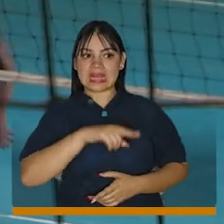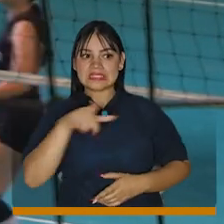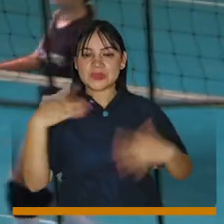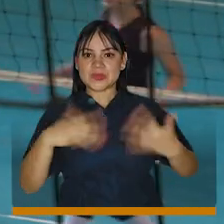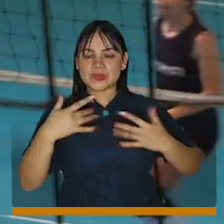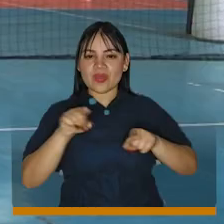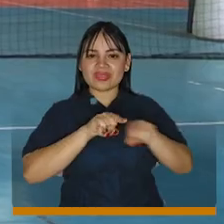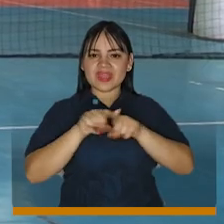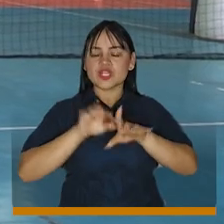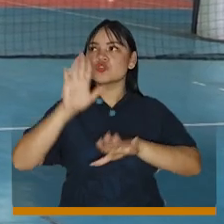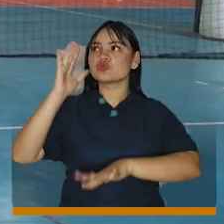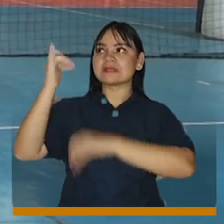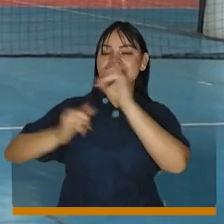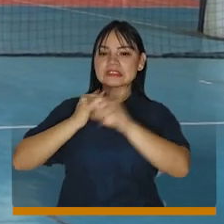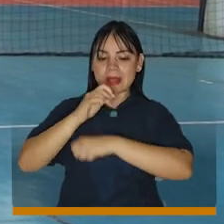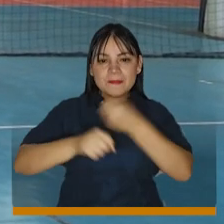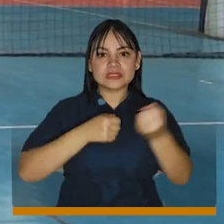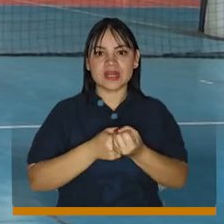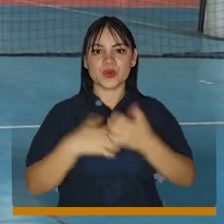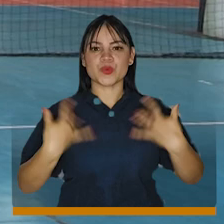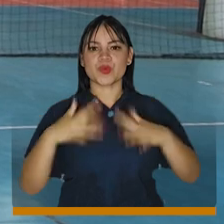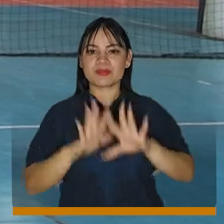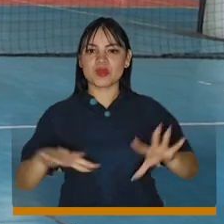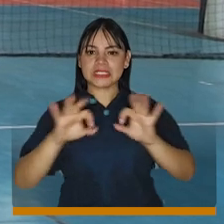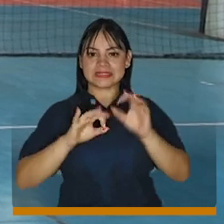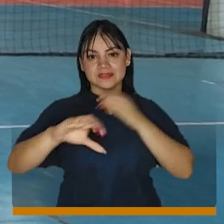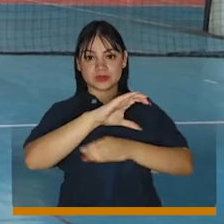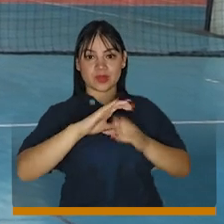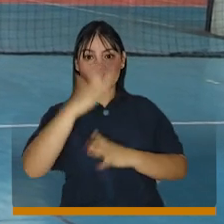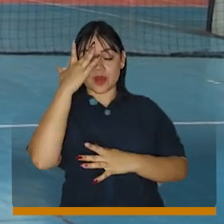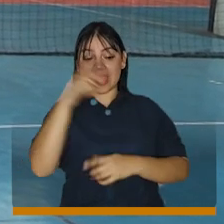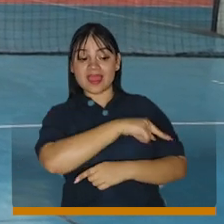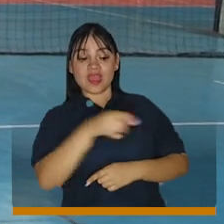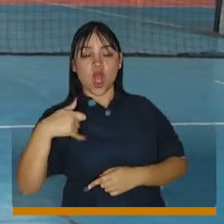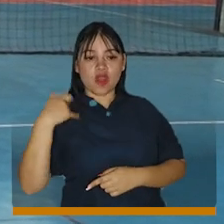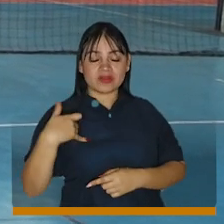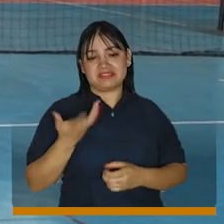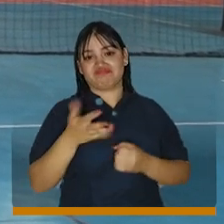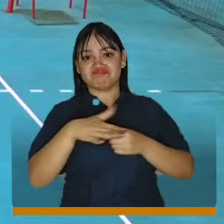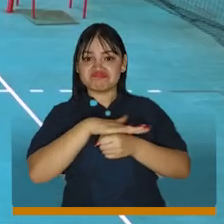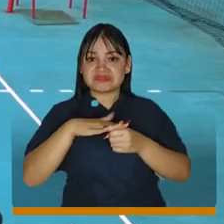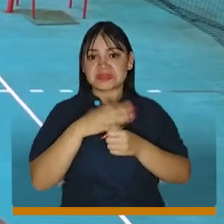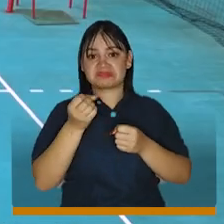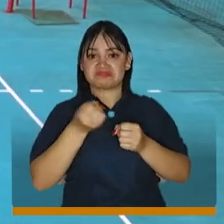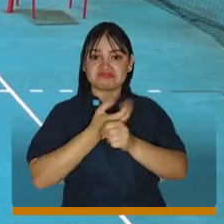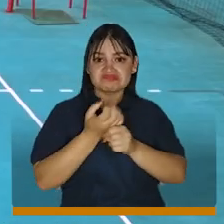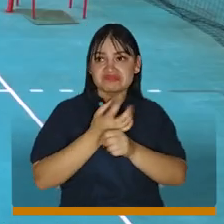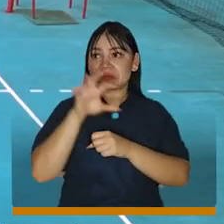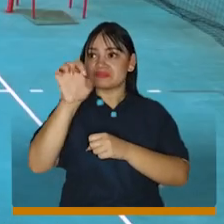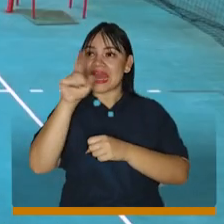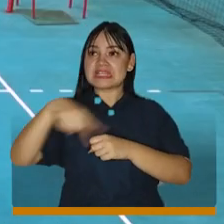Apoyar este tipo de eventos, torneos internacionales son importantes para la ciudad porque permiten que nuestros jóvenes de los barrios, de las comunas, de los